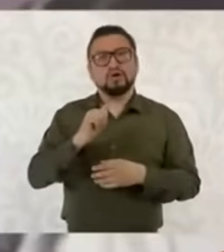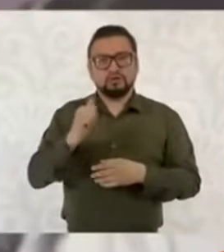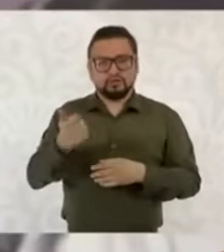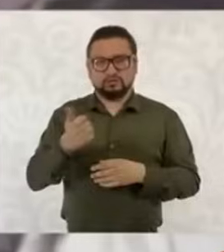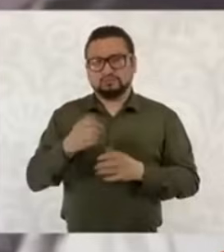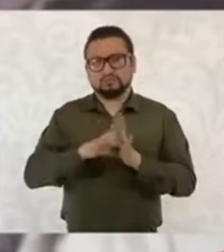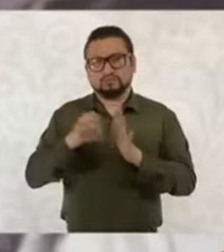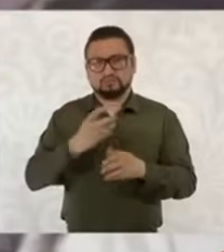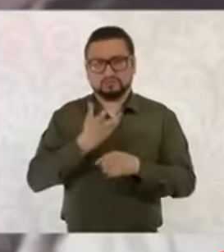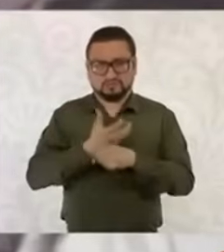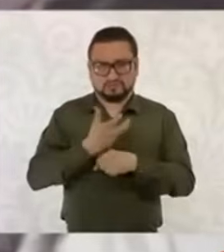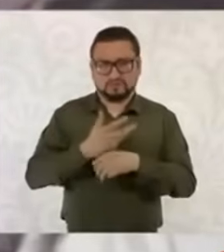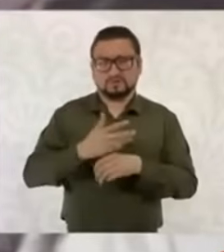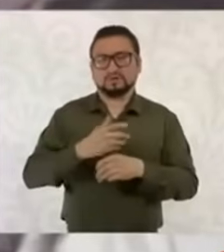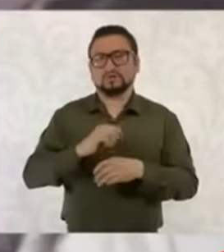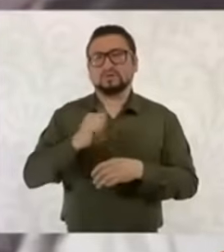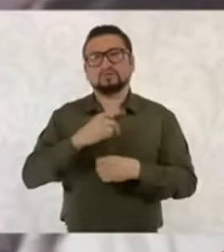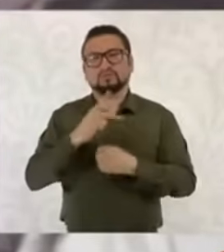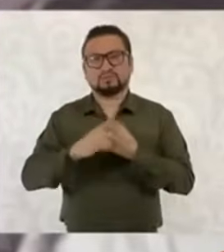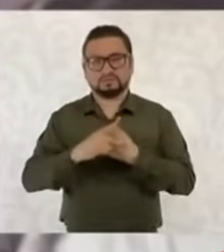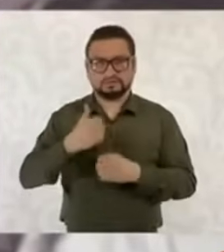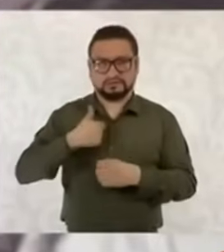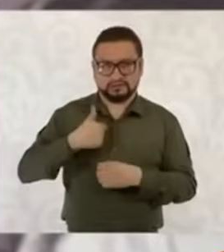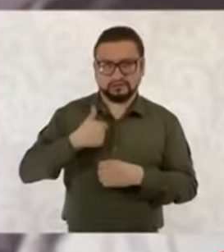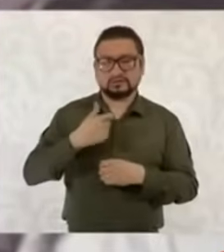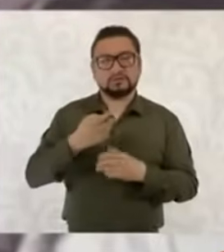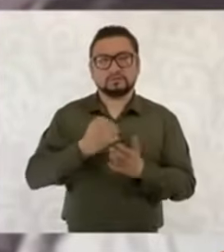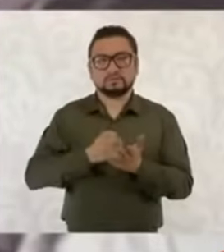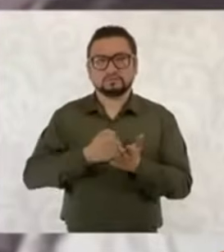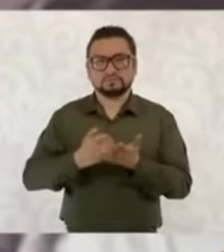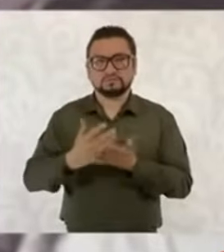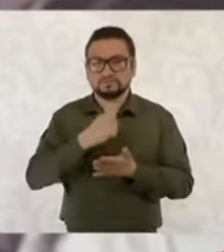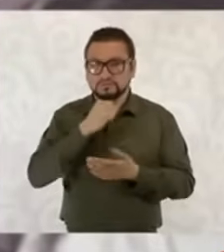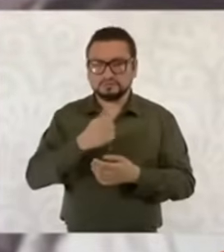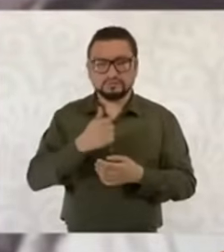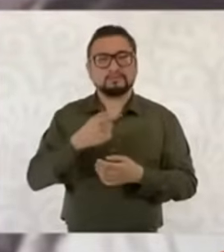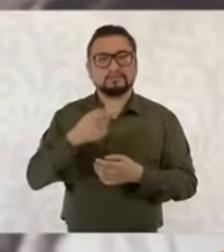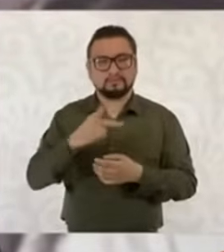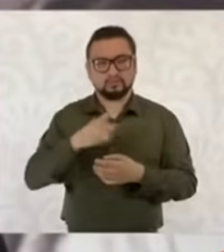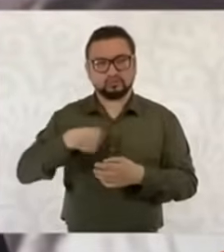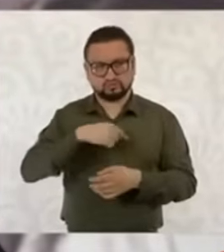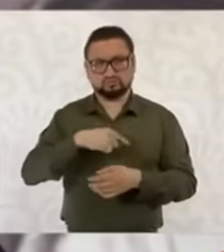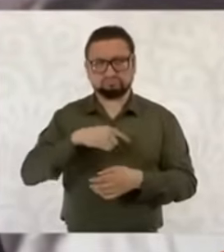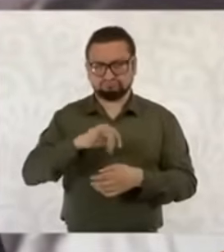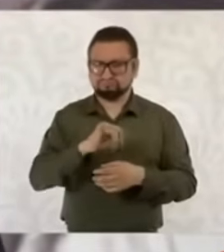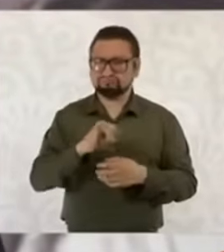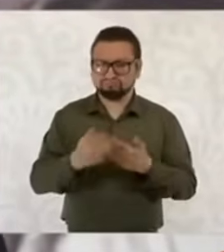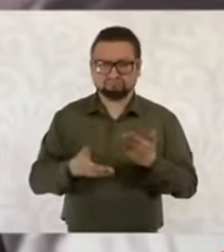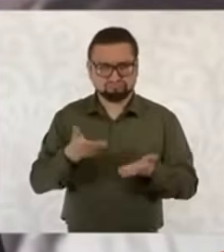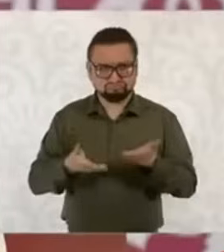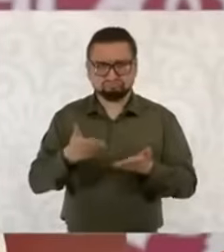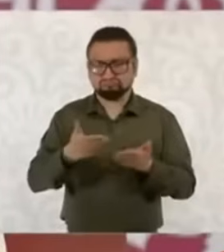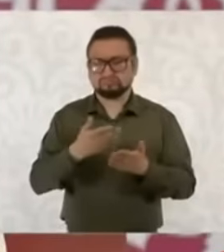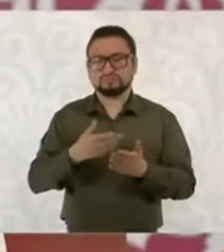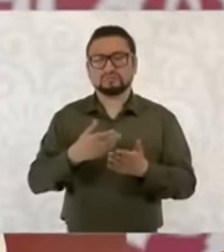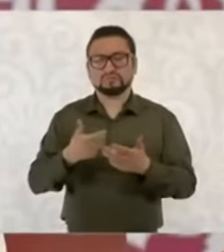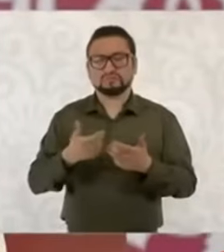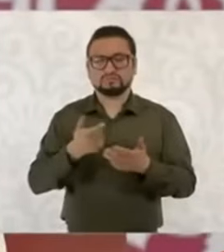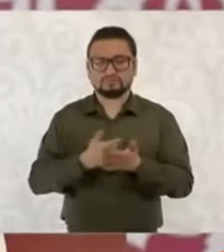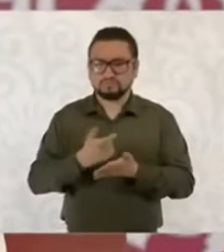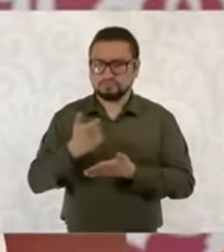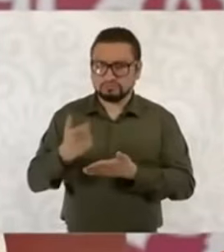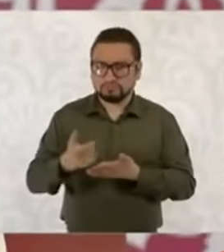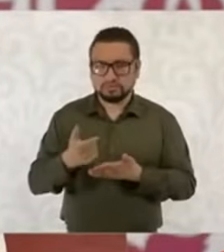ejemplo en Estados Unidos, en Canadá, no es deducible, entonces estamos haciendo armónica la contribución